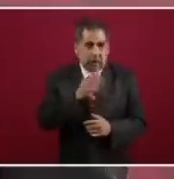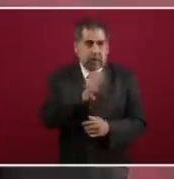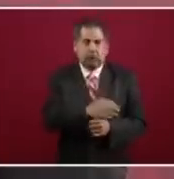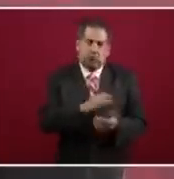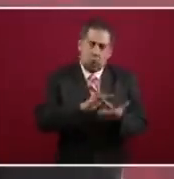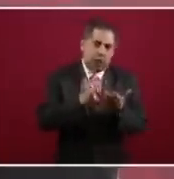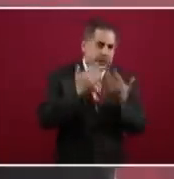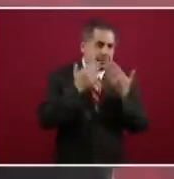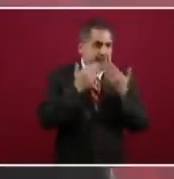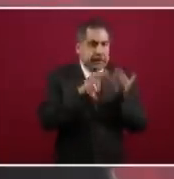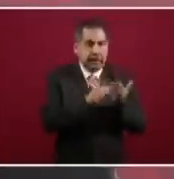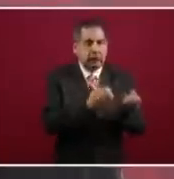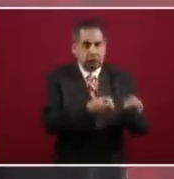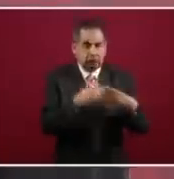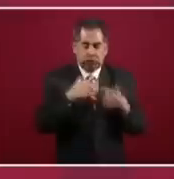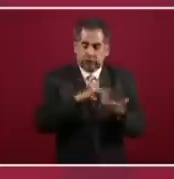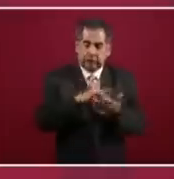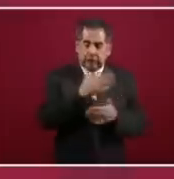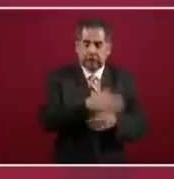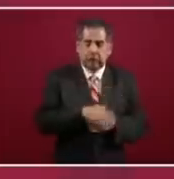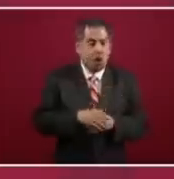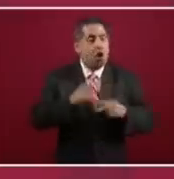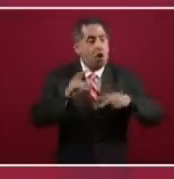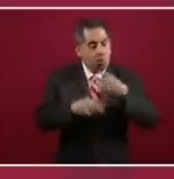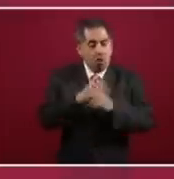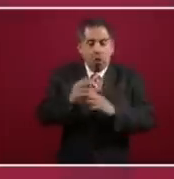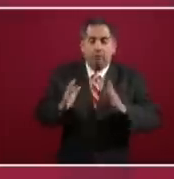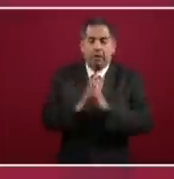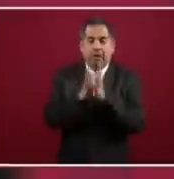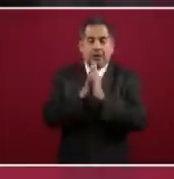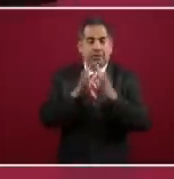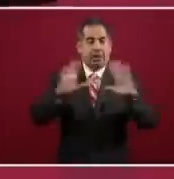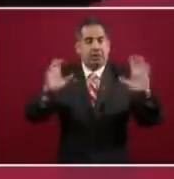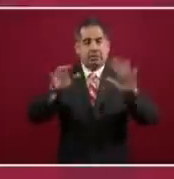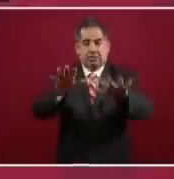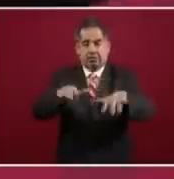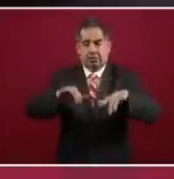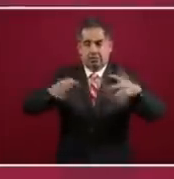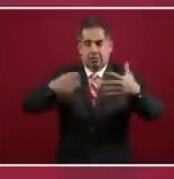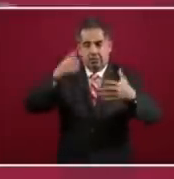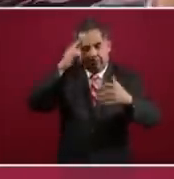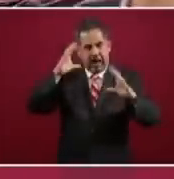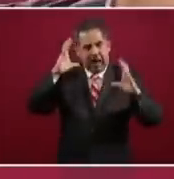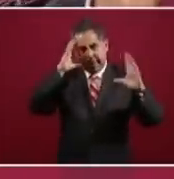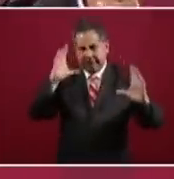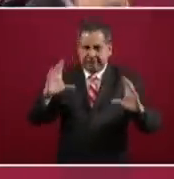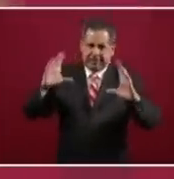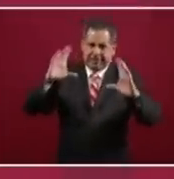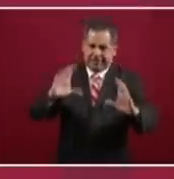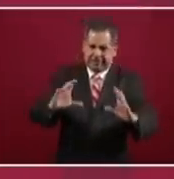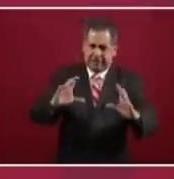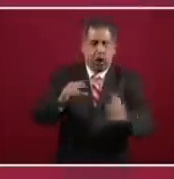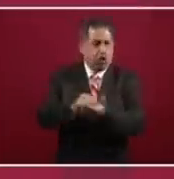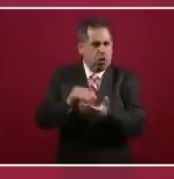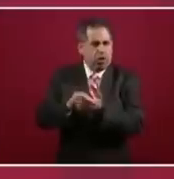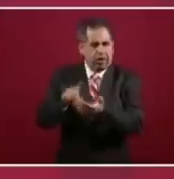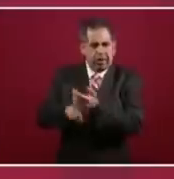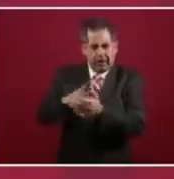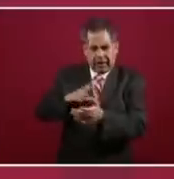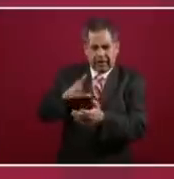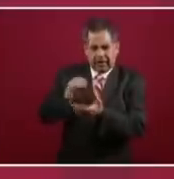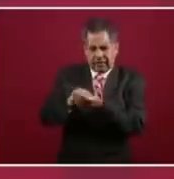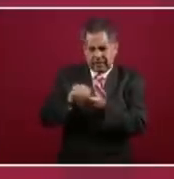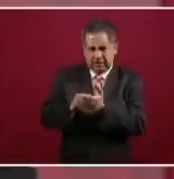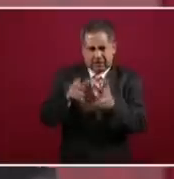acepto participar en la ceremonia para poner la cabeza que ahí está